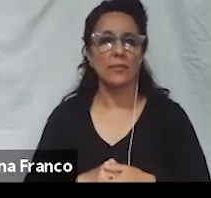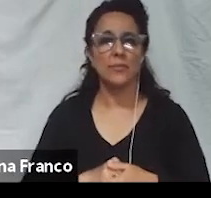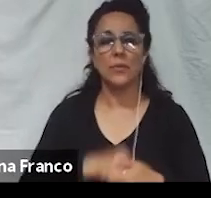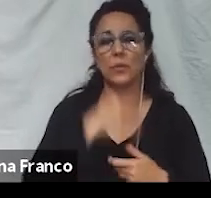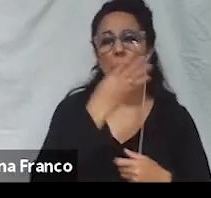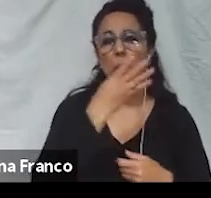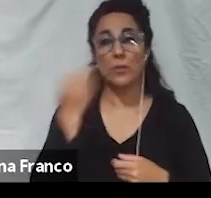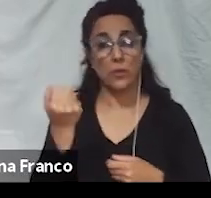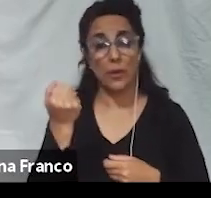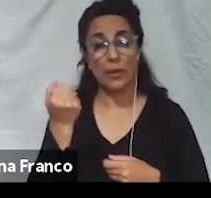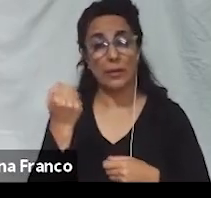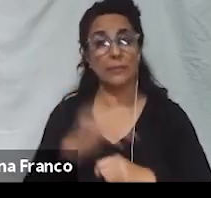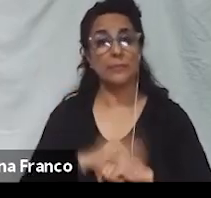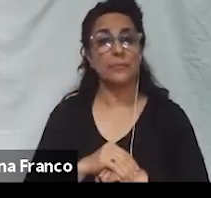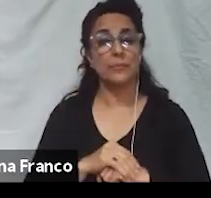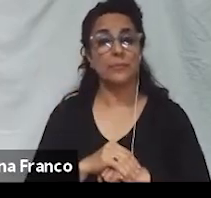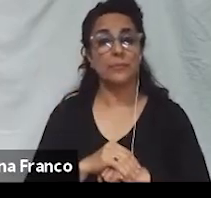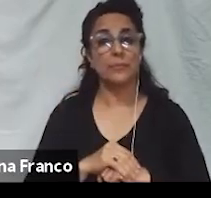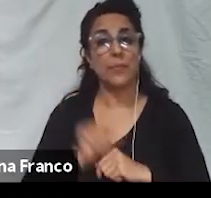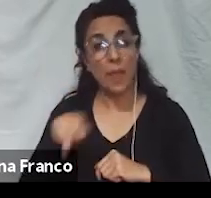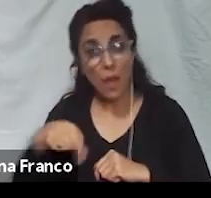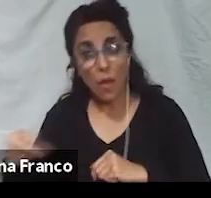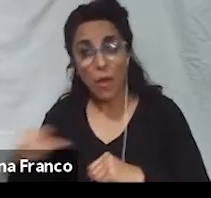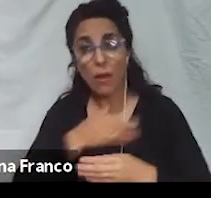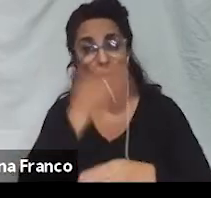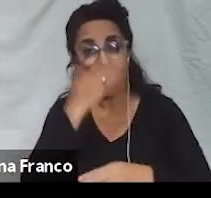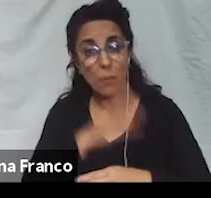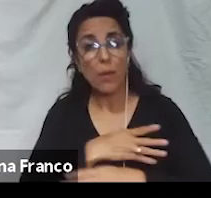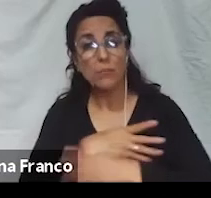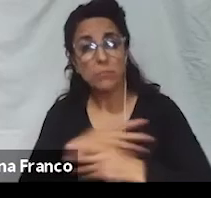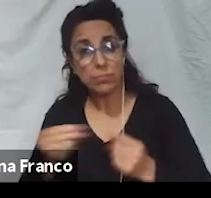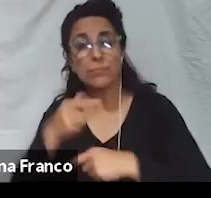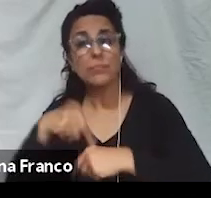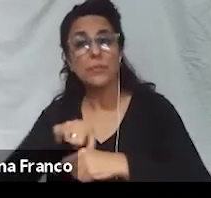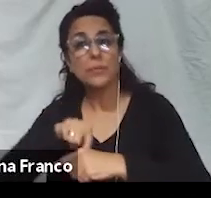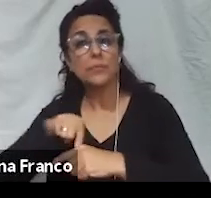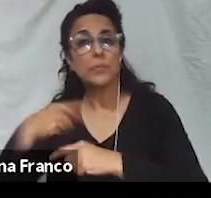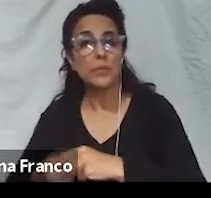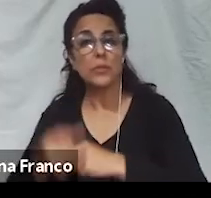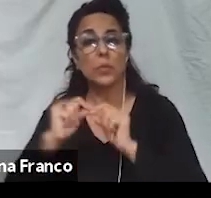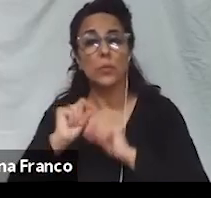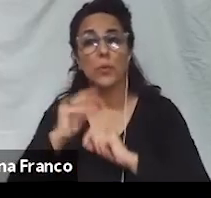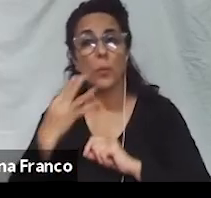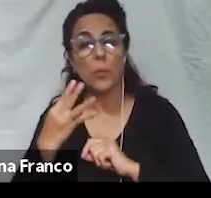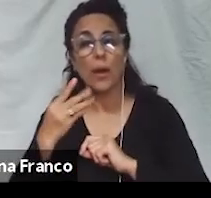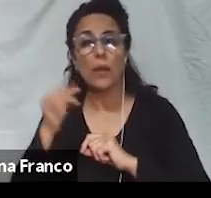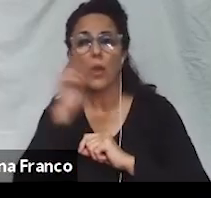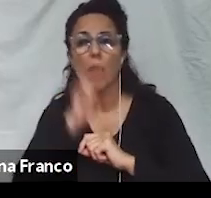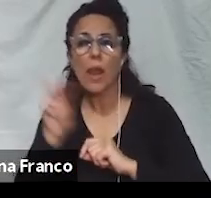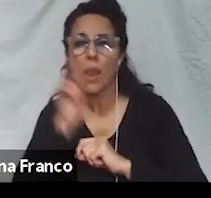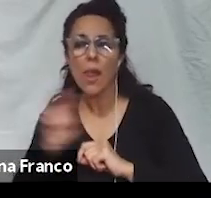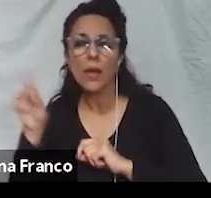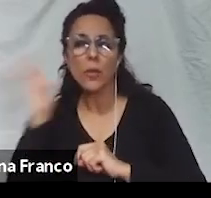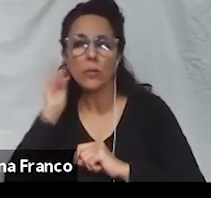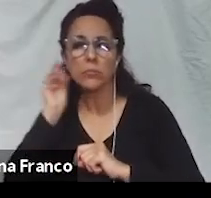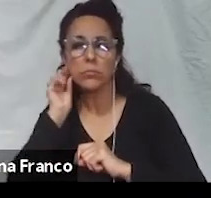muestra que seleccionamos en el paso 3 y le empezamos a aplicar las diferentes herramientas. La leemos con un lector de pantalla,